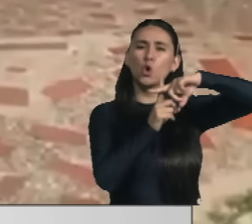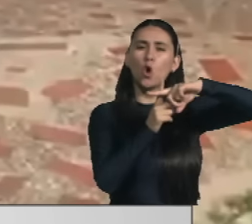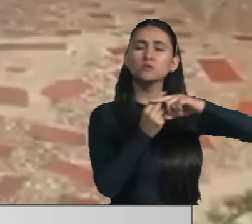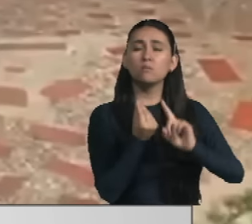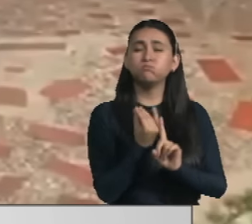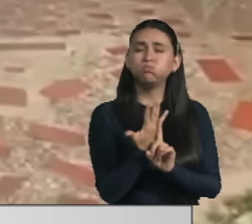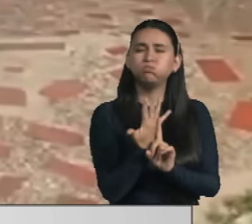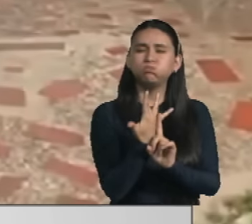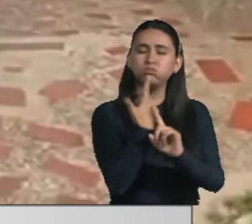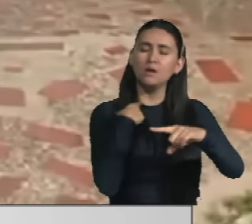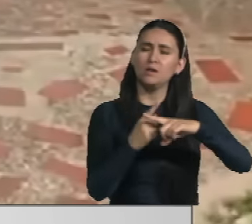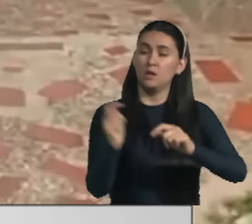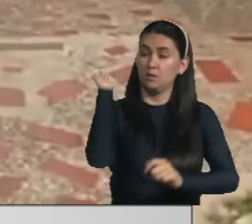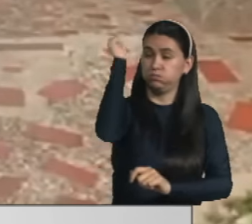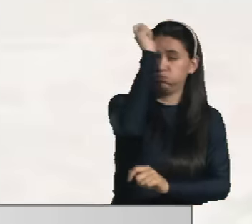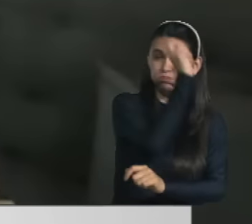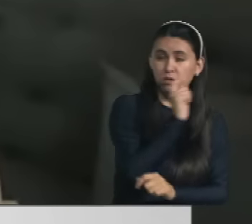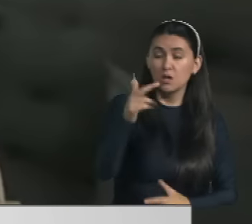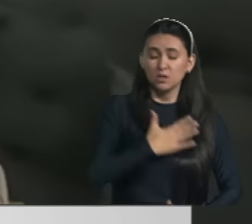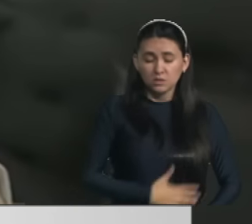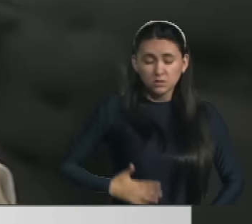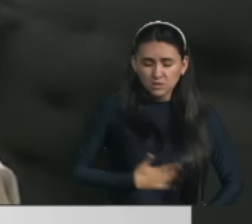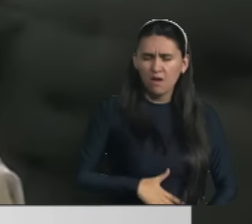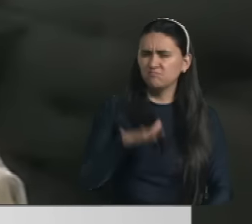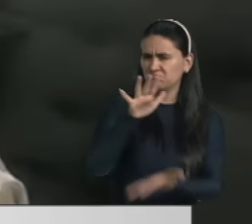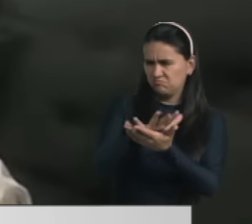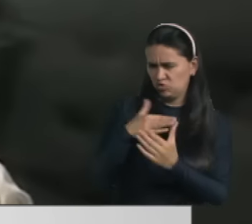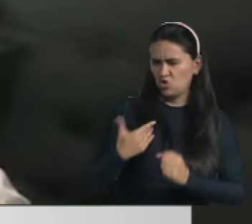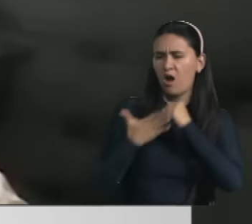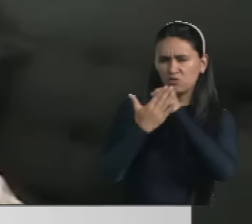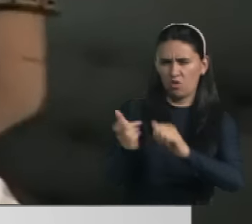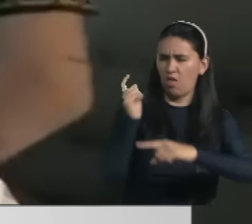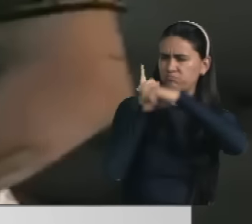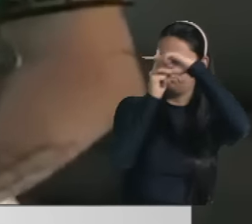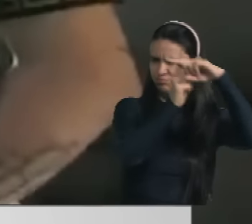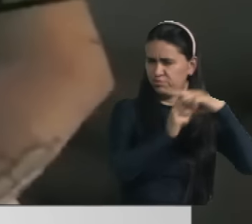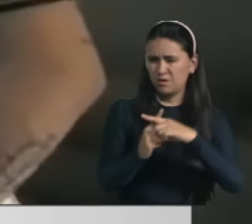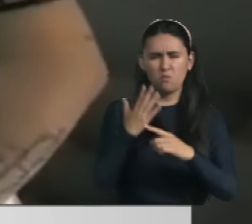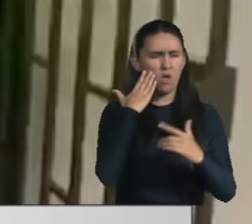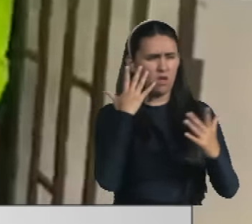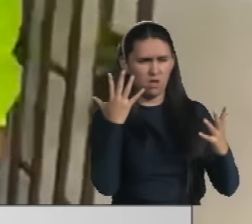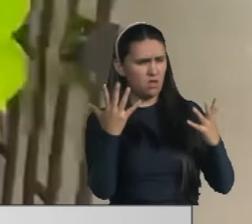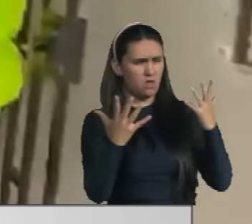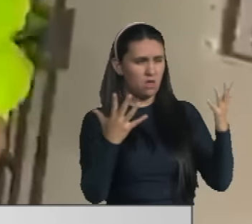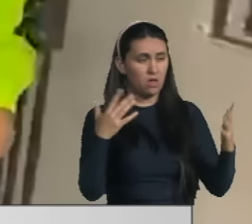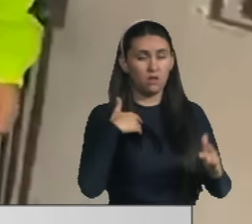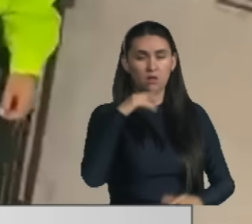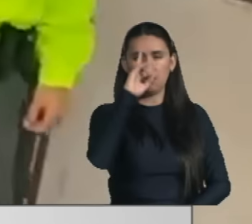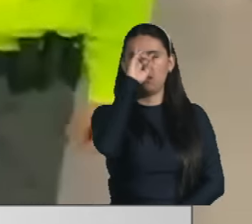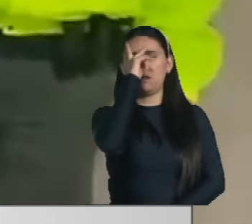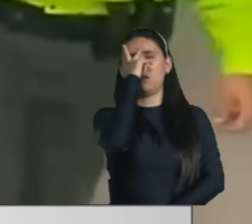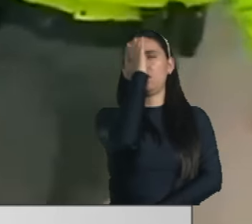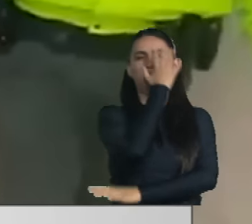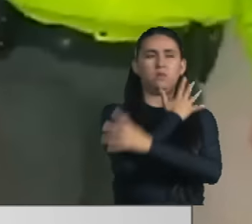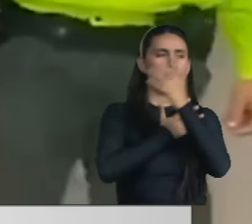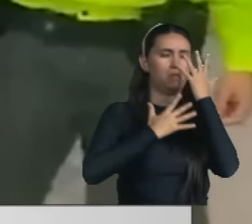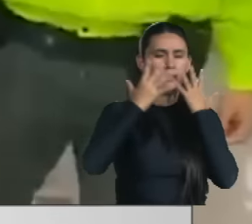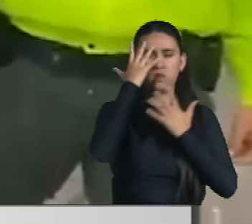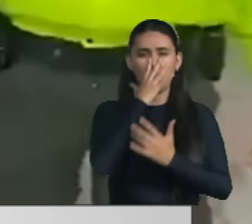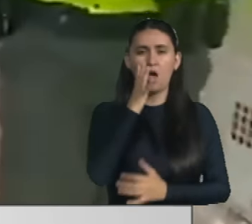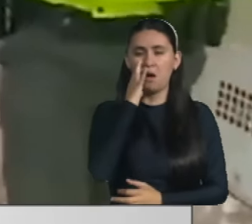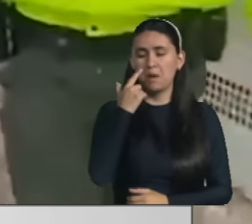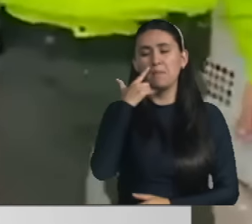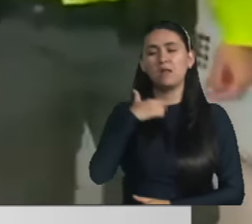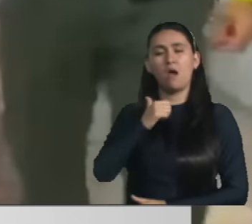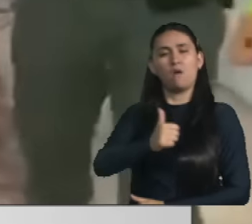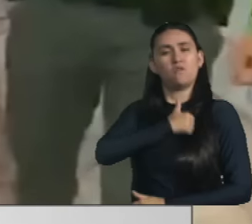le dijo que ese rito le quitaría el dolor de estómago. Ese procedimiento la dejó sin explicación en estado de indefensión y allí se aprovechó, según